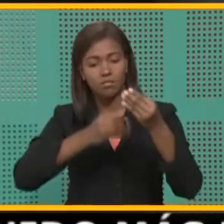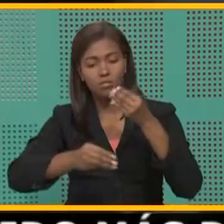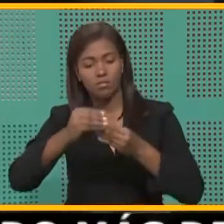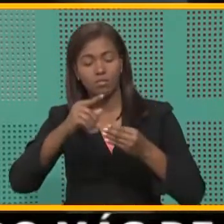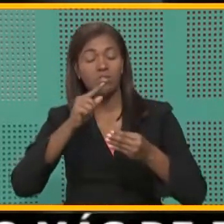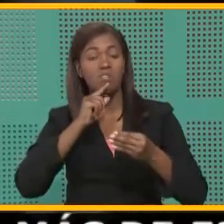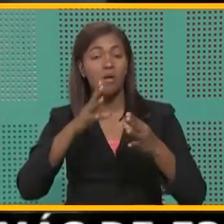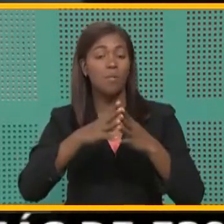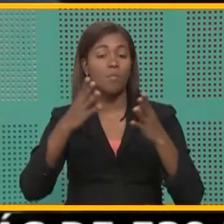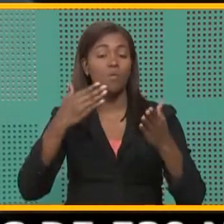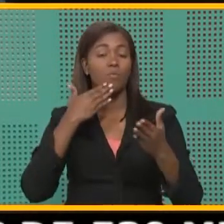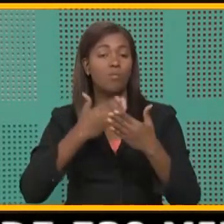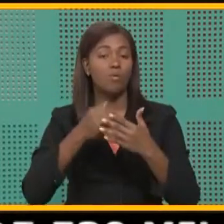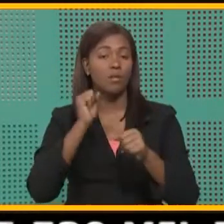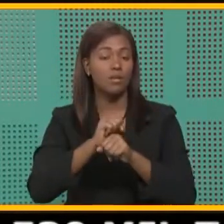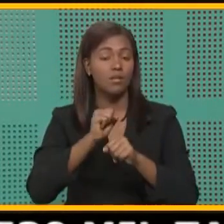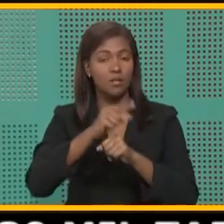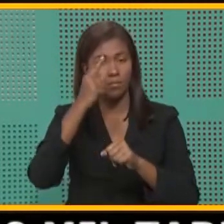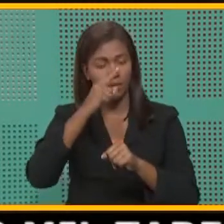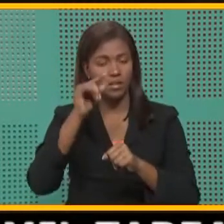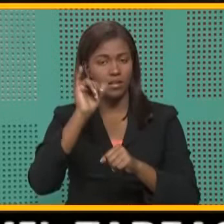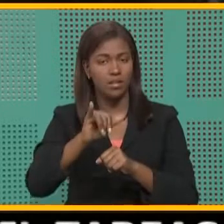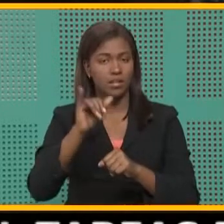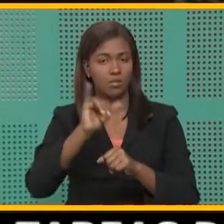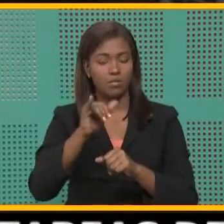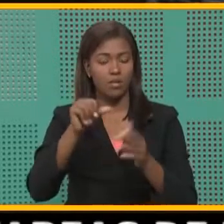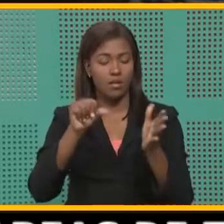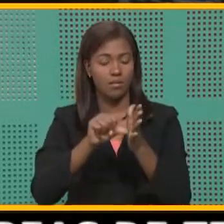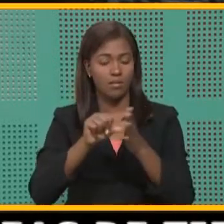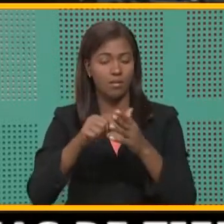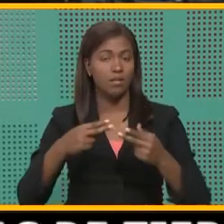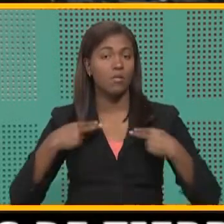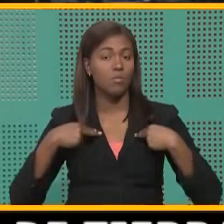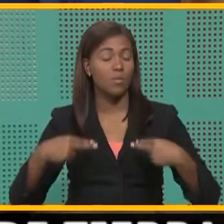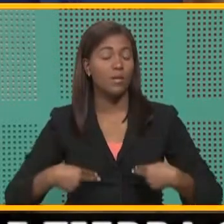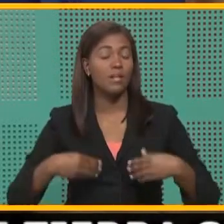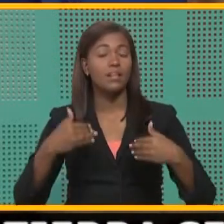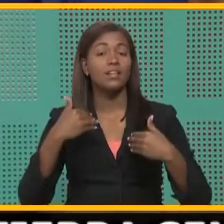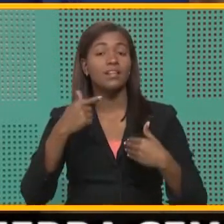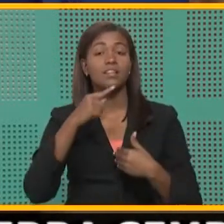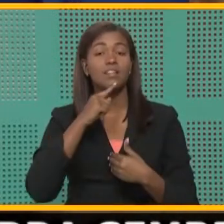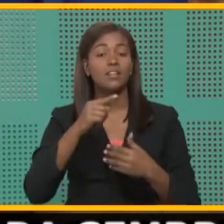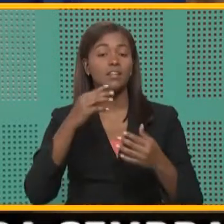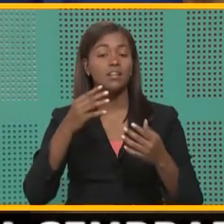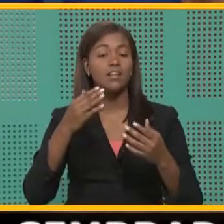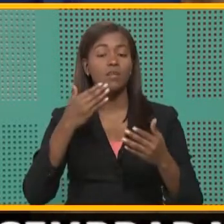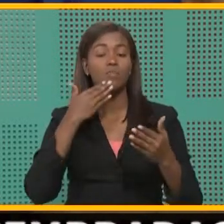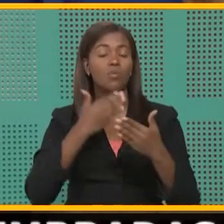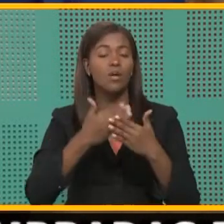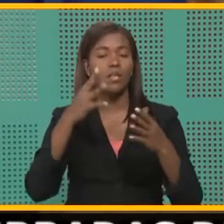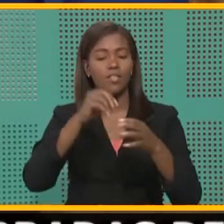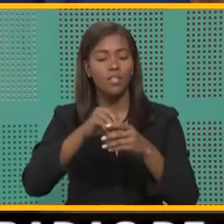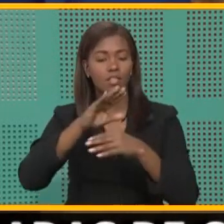un muy buen mercado para invertir y sobre todo el capital humano es increíble